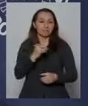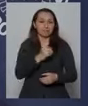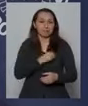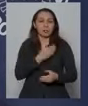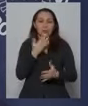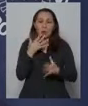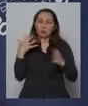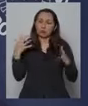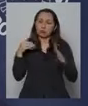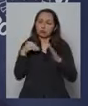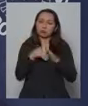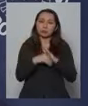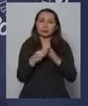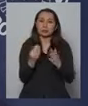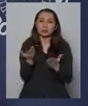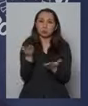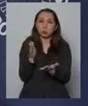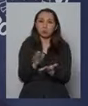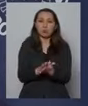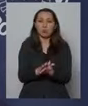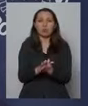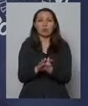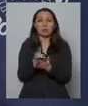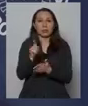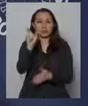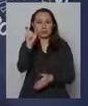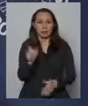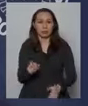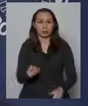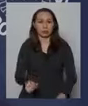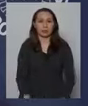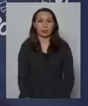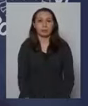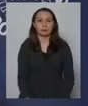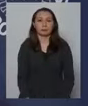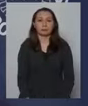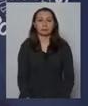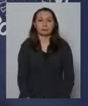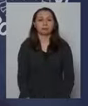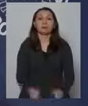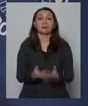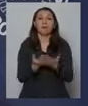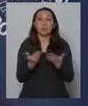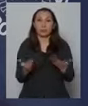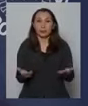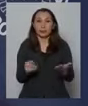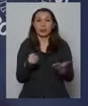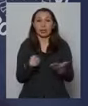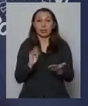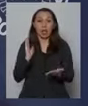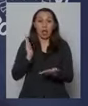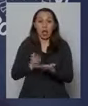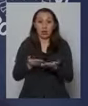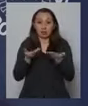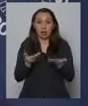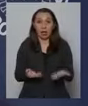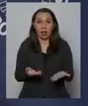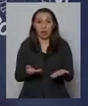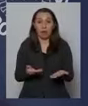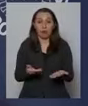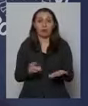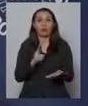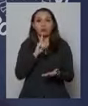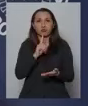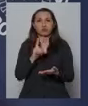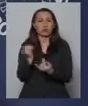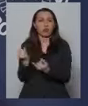también profundamente el fallecimiento de esa persona. Por lo tanto, hasta el momento